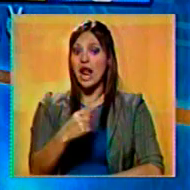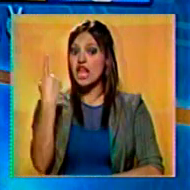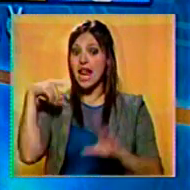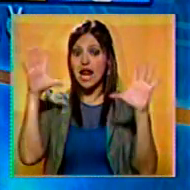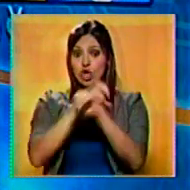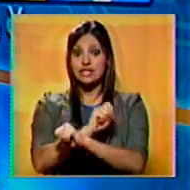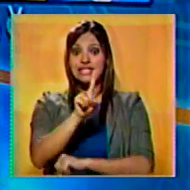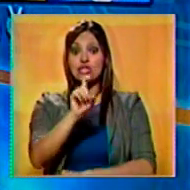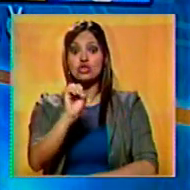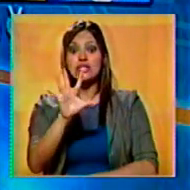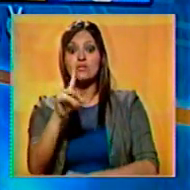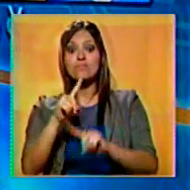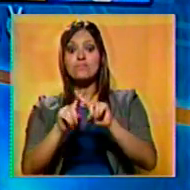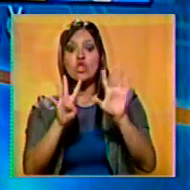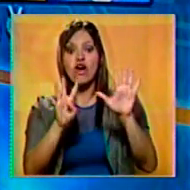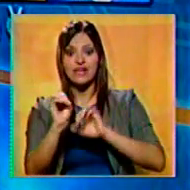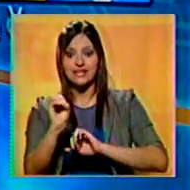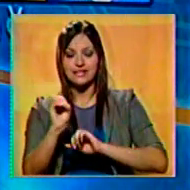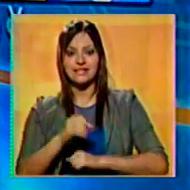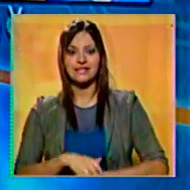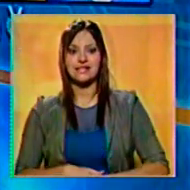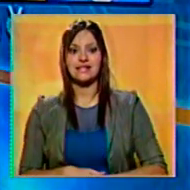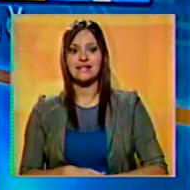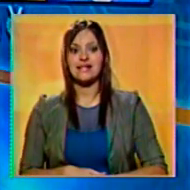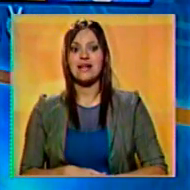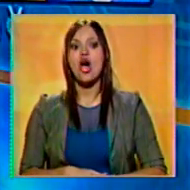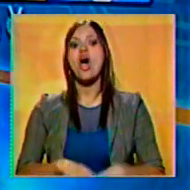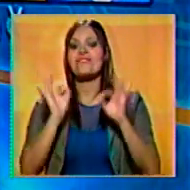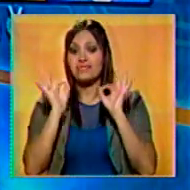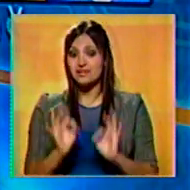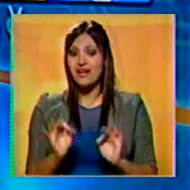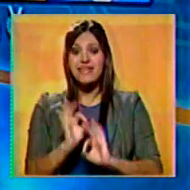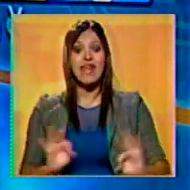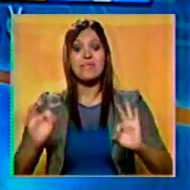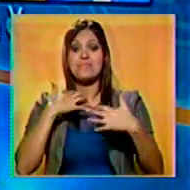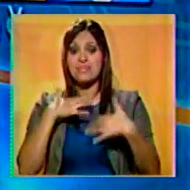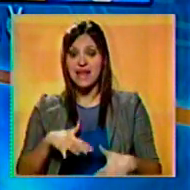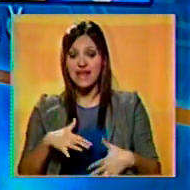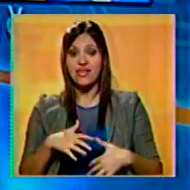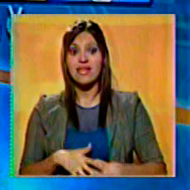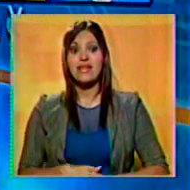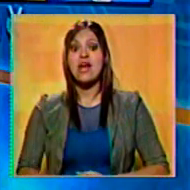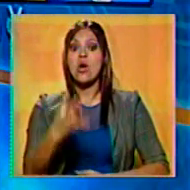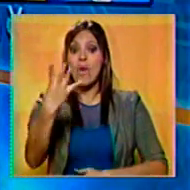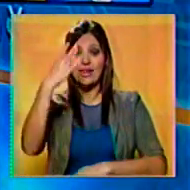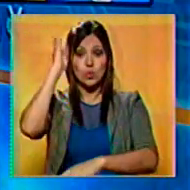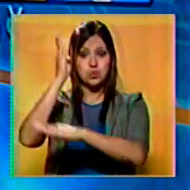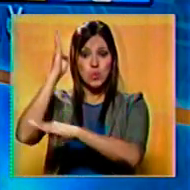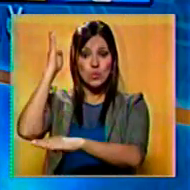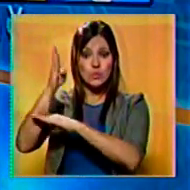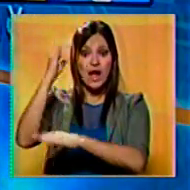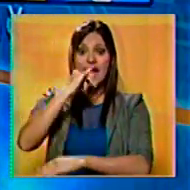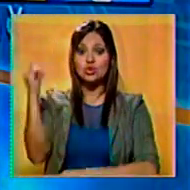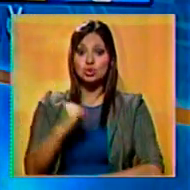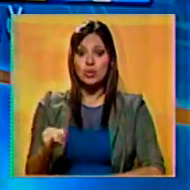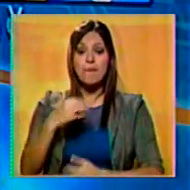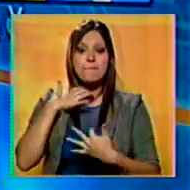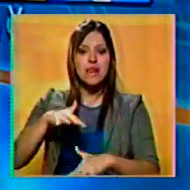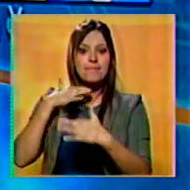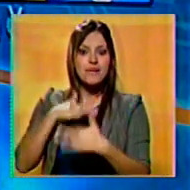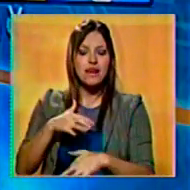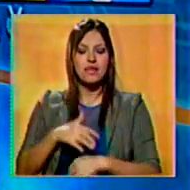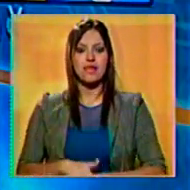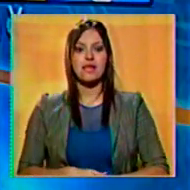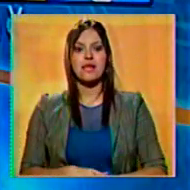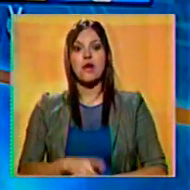impuso 105-90. El Expreso Azul mantiene así su invicto en casa y le propina la cuarta derrota en fila a los zulianos. Jack Martínez comandó